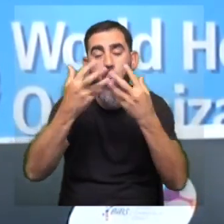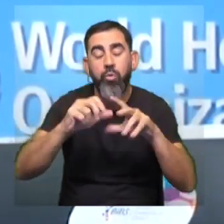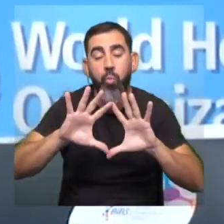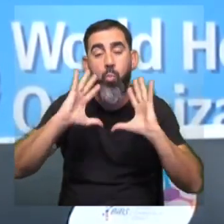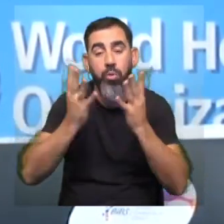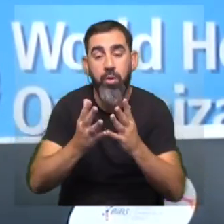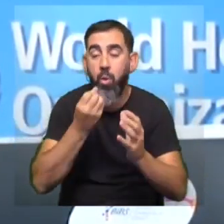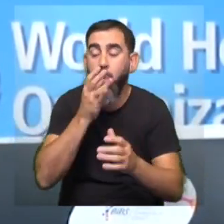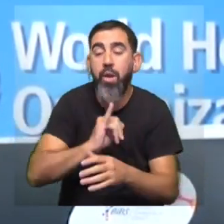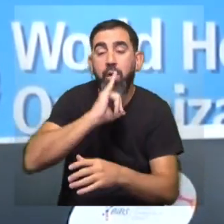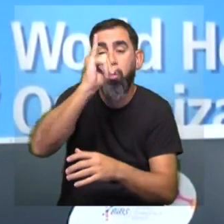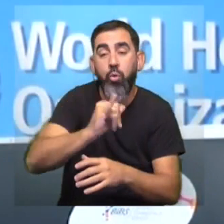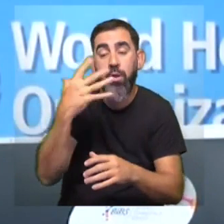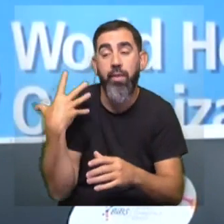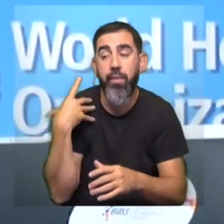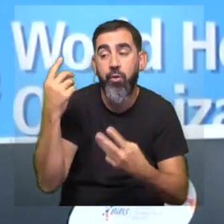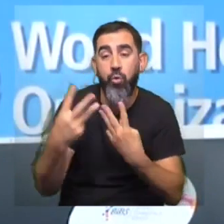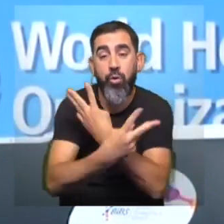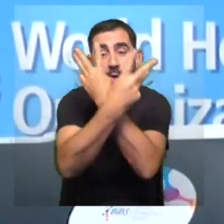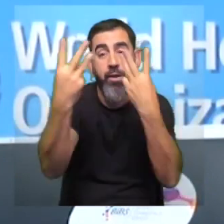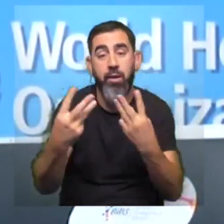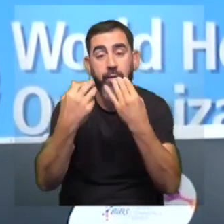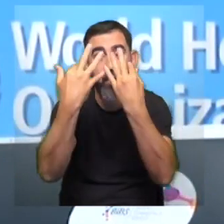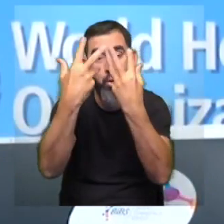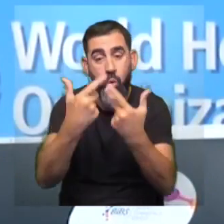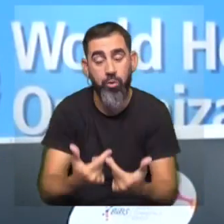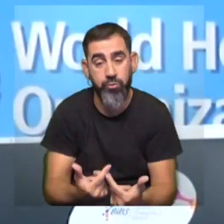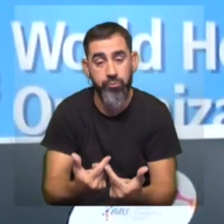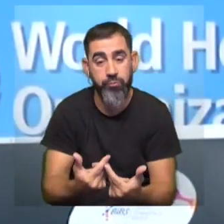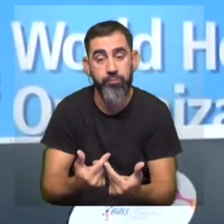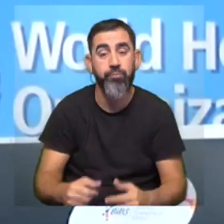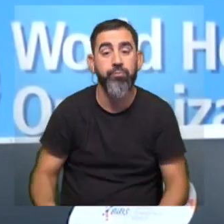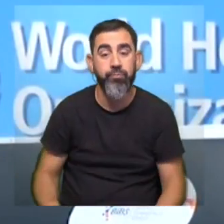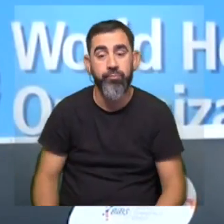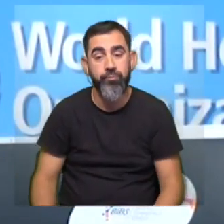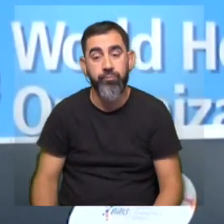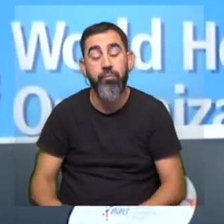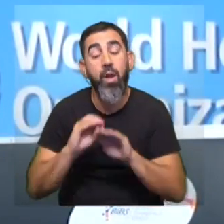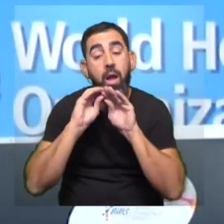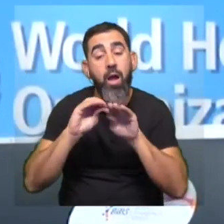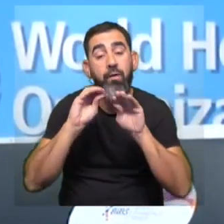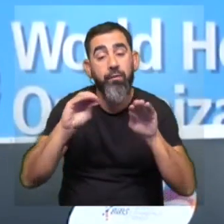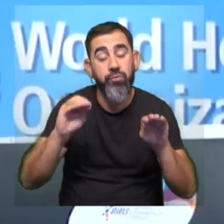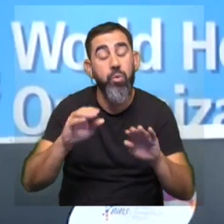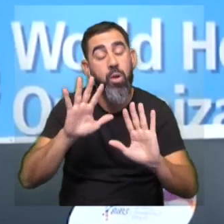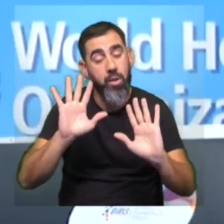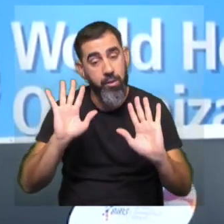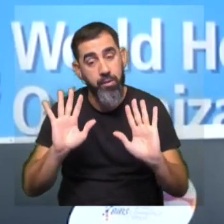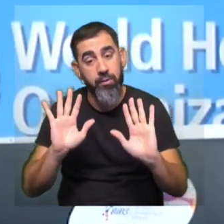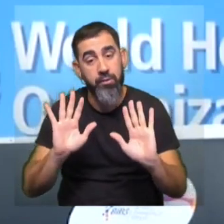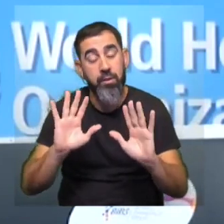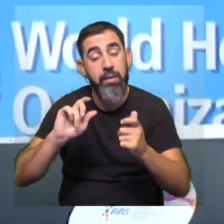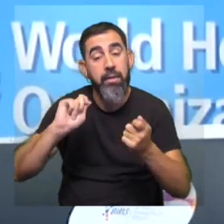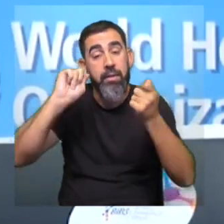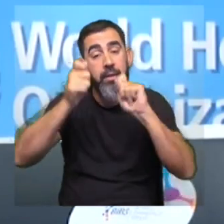buena noticia, el director general de la OMS, Tedros Ghebreyesus, advirtió, de todos modos, que el